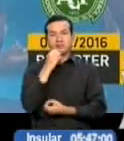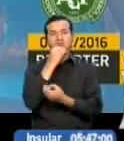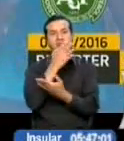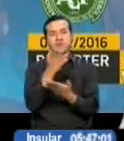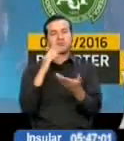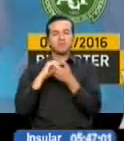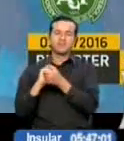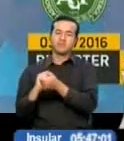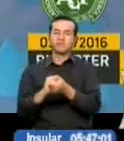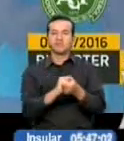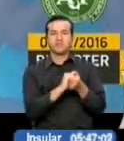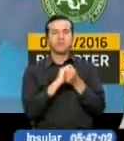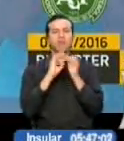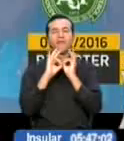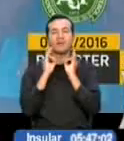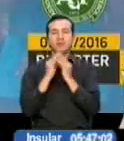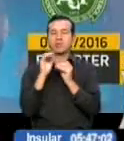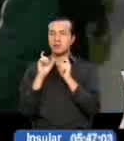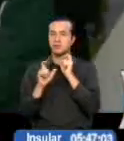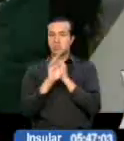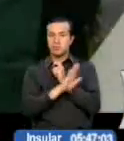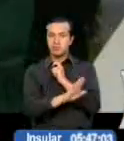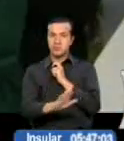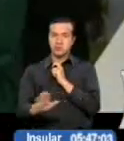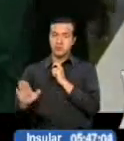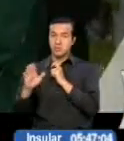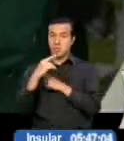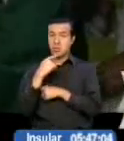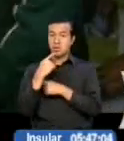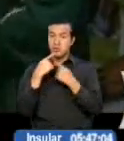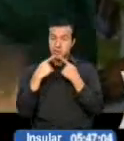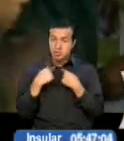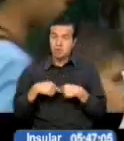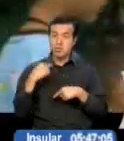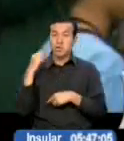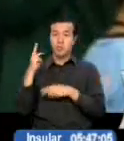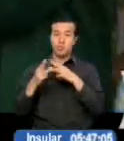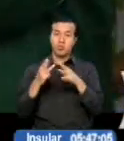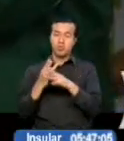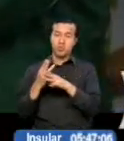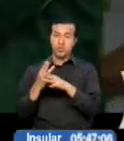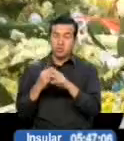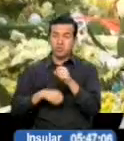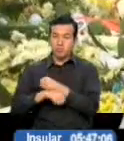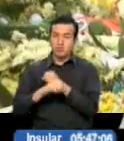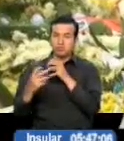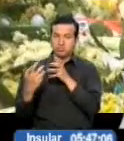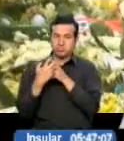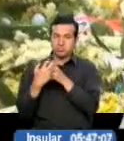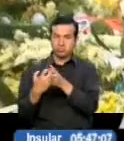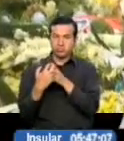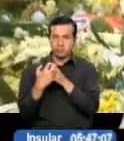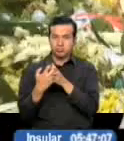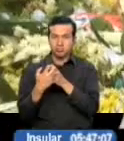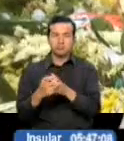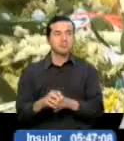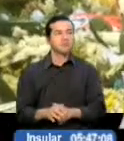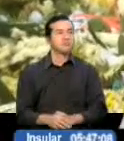de solidaridad a las familias de las víctimas y dijo que el mundo del fútbol estaba con ellos.